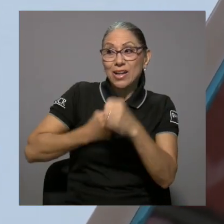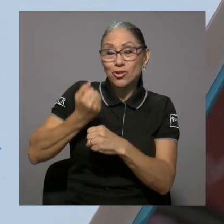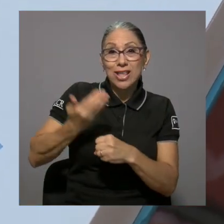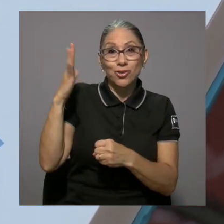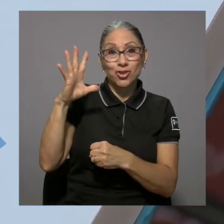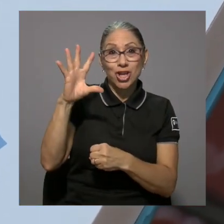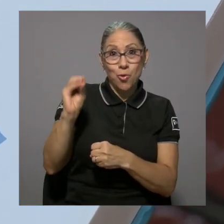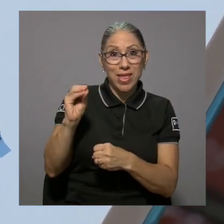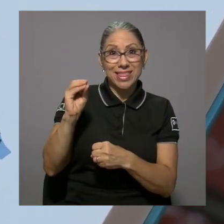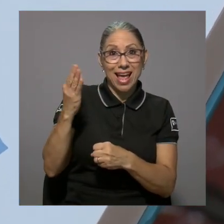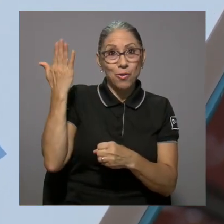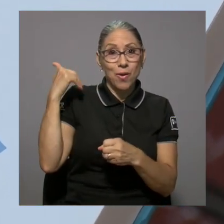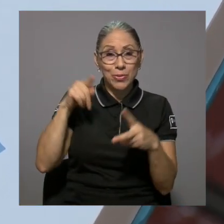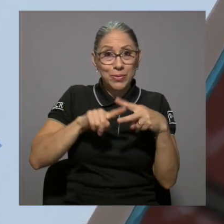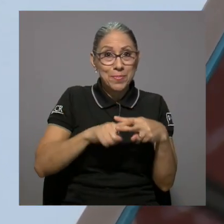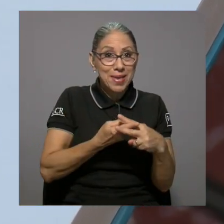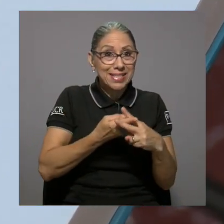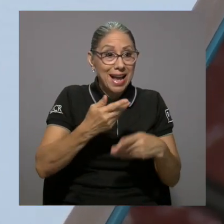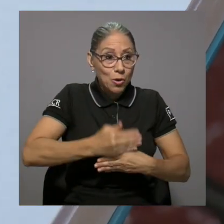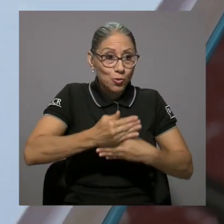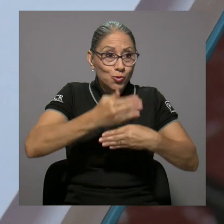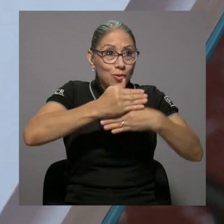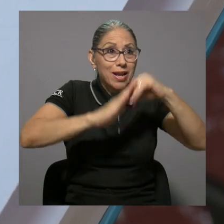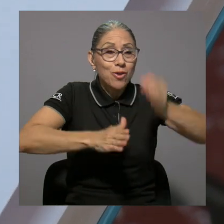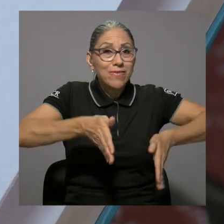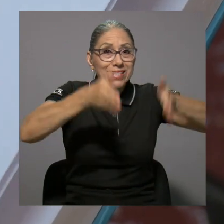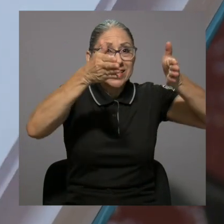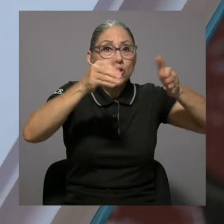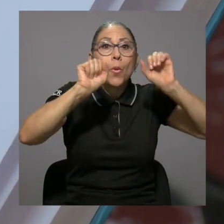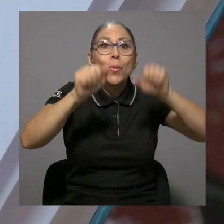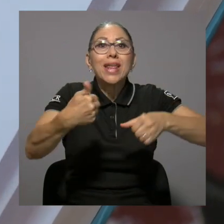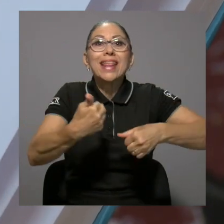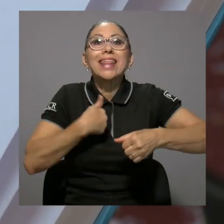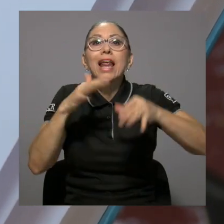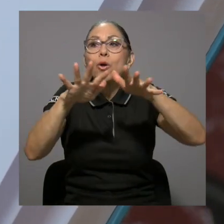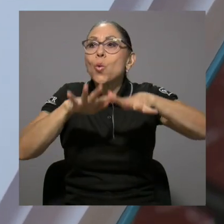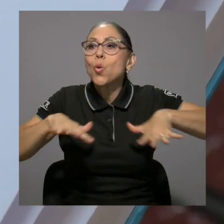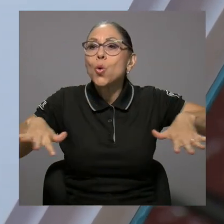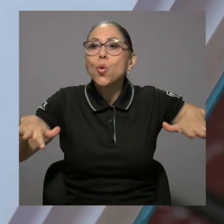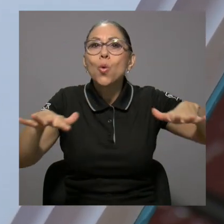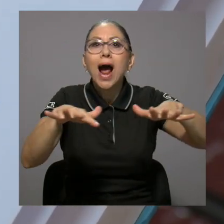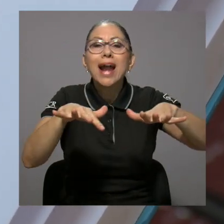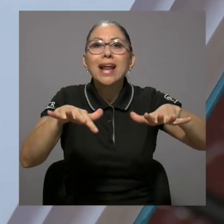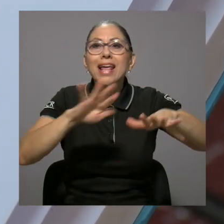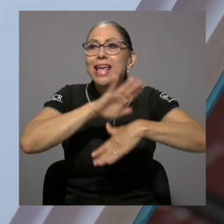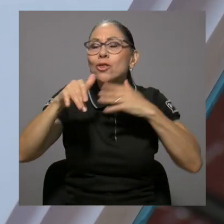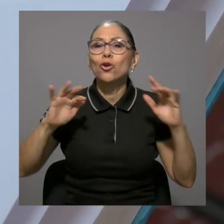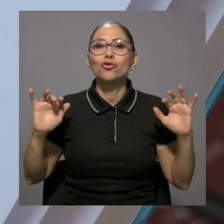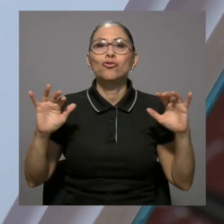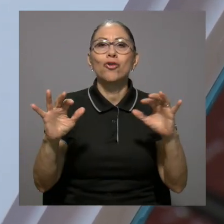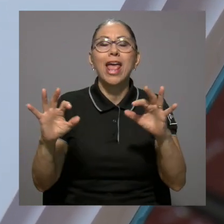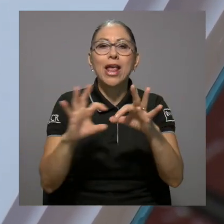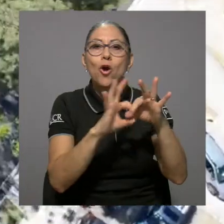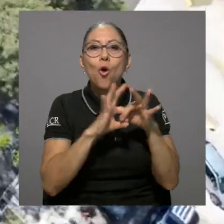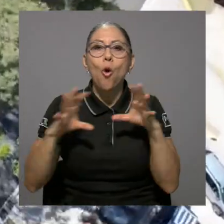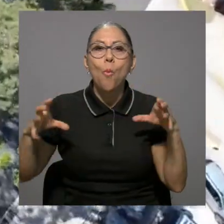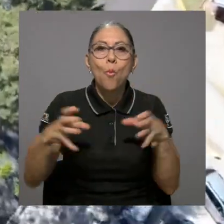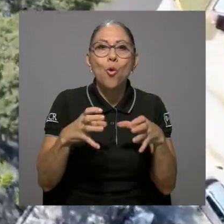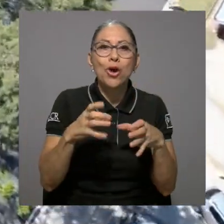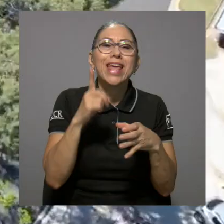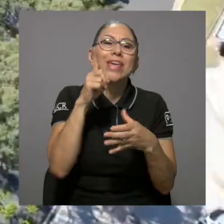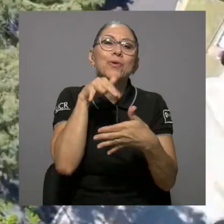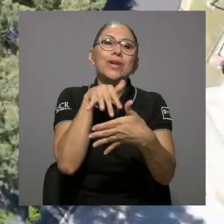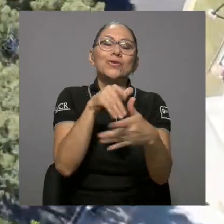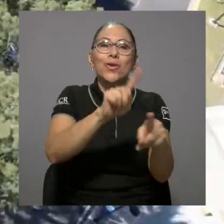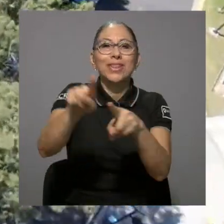se empiezan a construir los diferentes edificios, pudieran tener ese lugar en común y un estudio pues transdisciplinario. Y tal vez